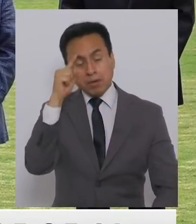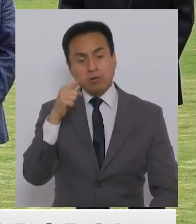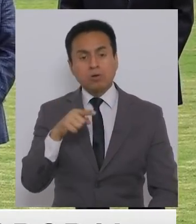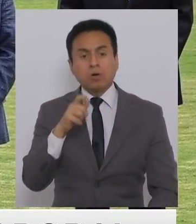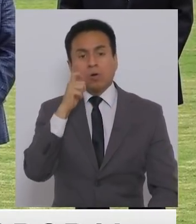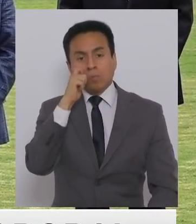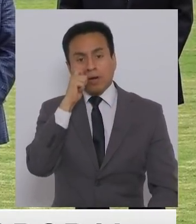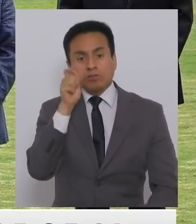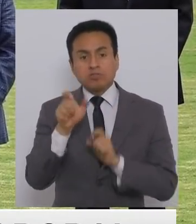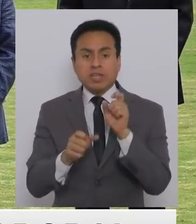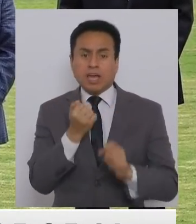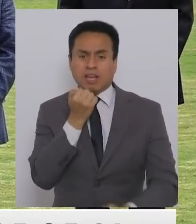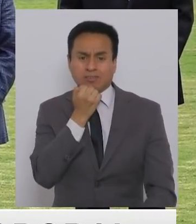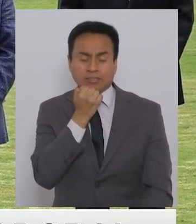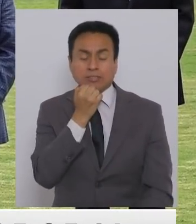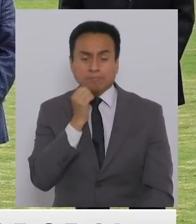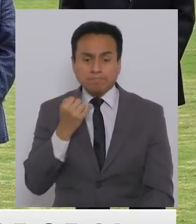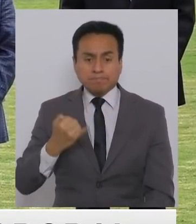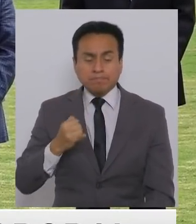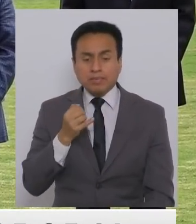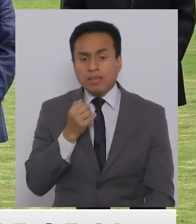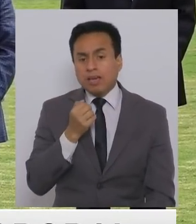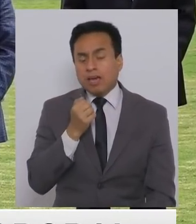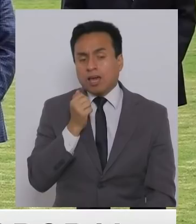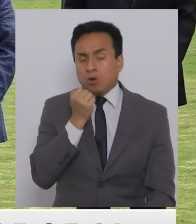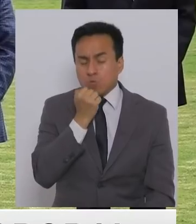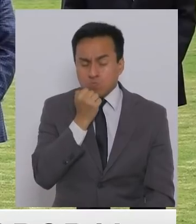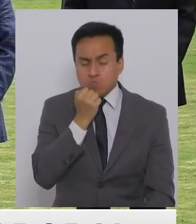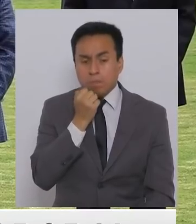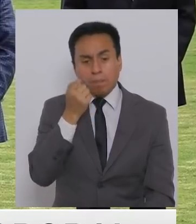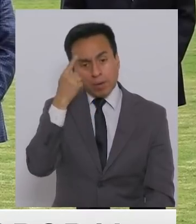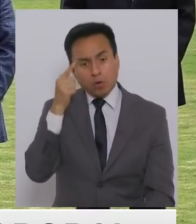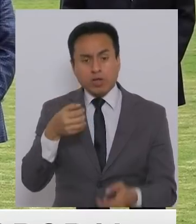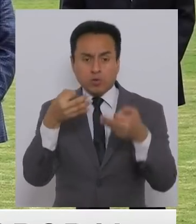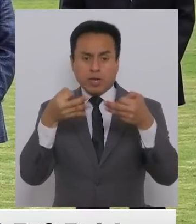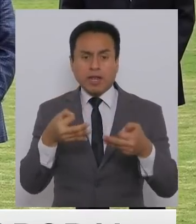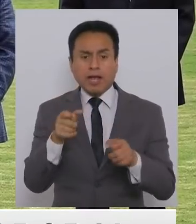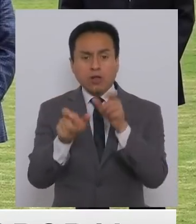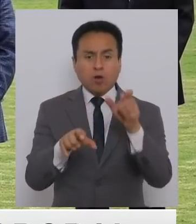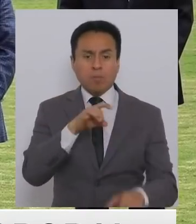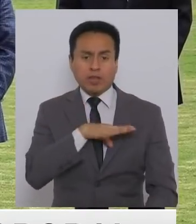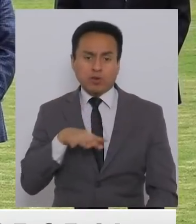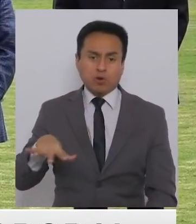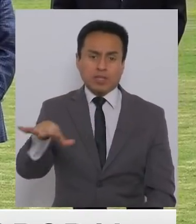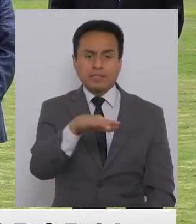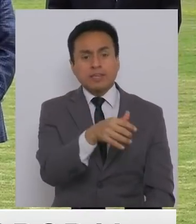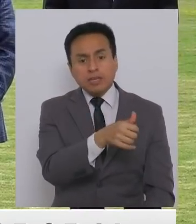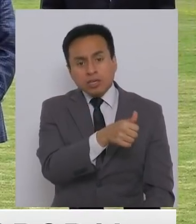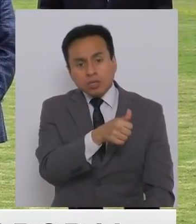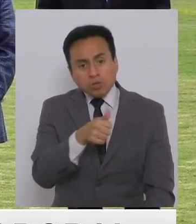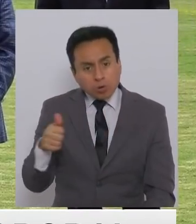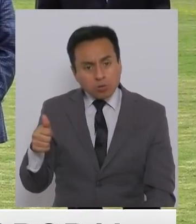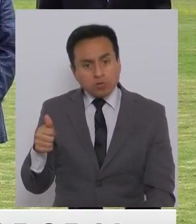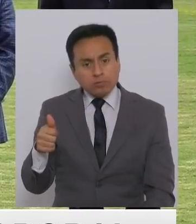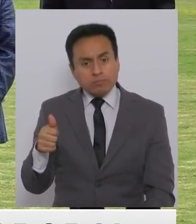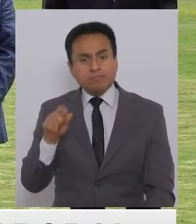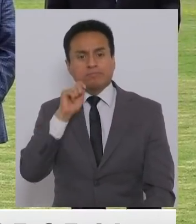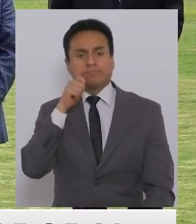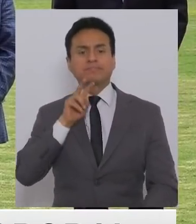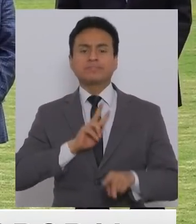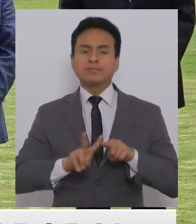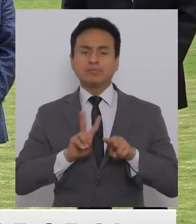humanos errores, quiero asegurarle a nuestros compatriotas que todos hemos